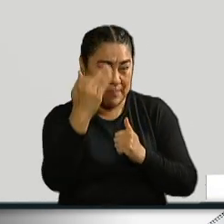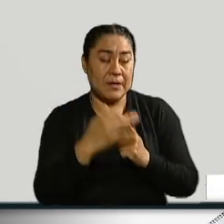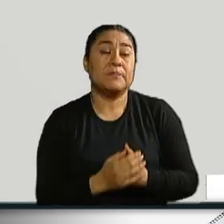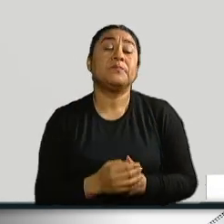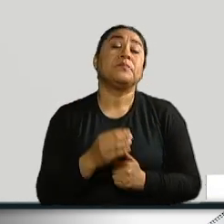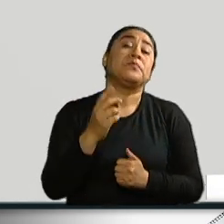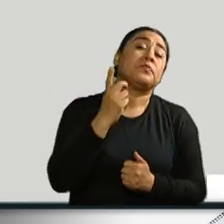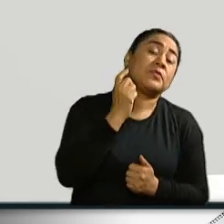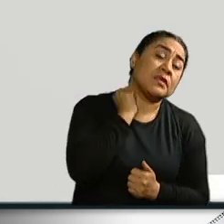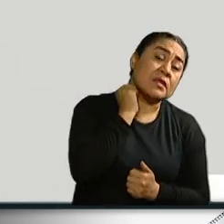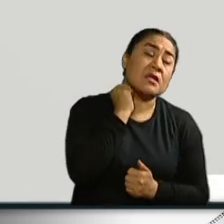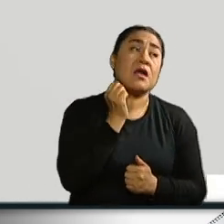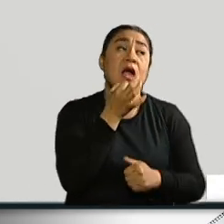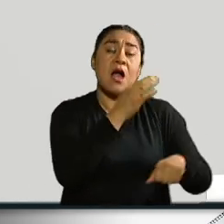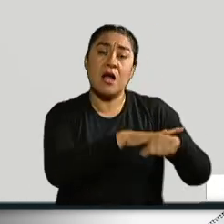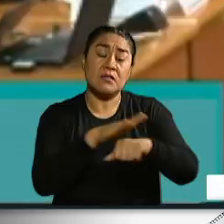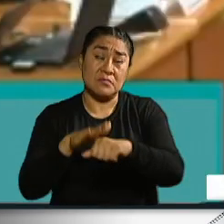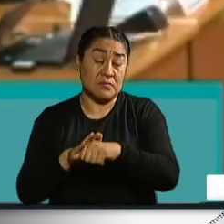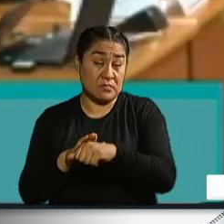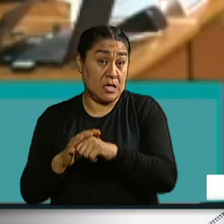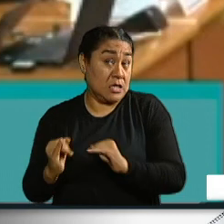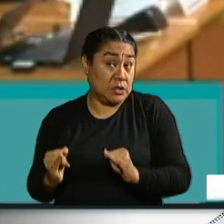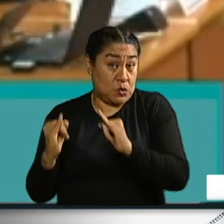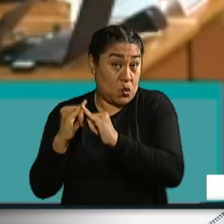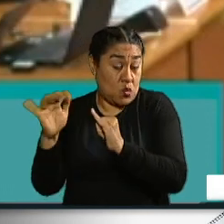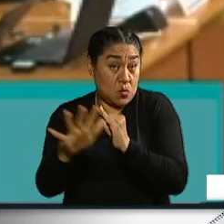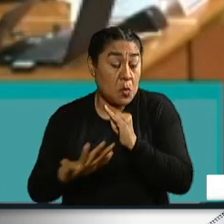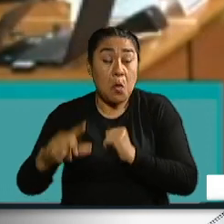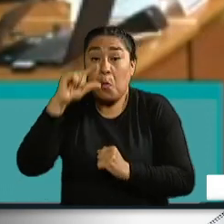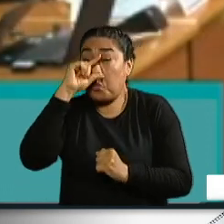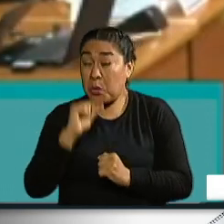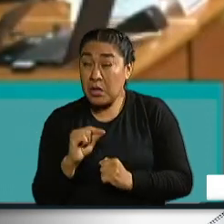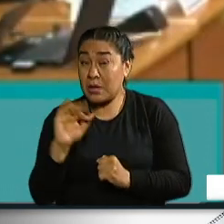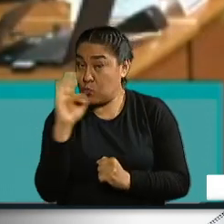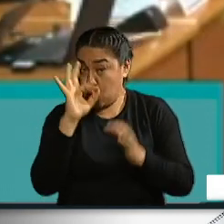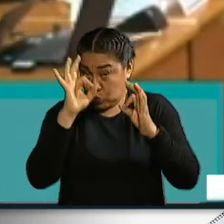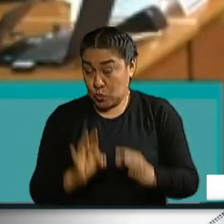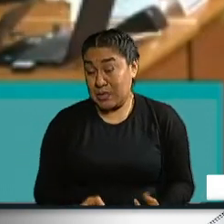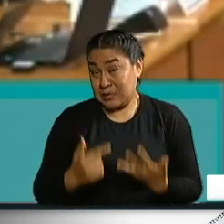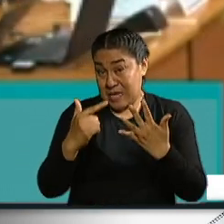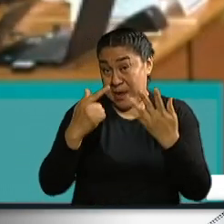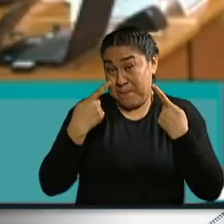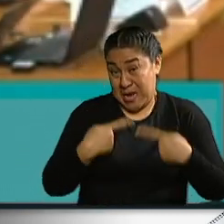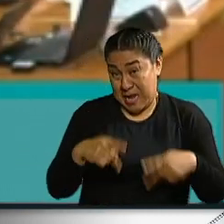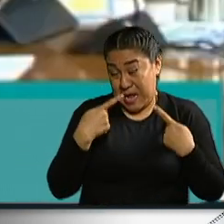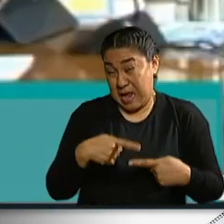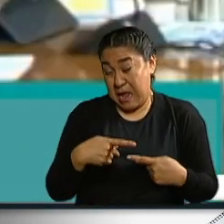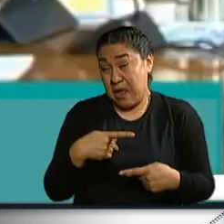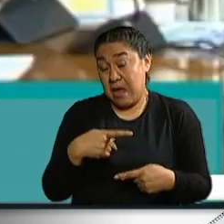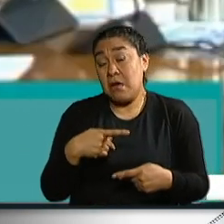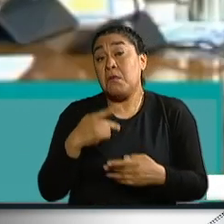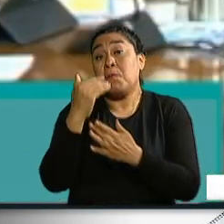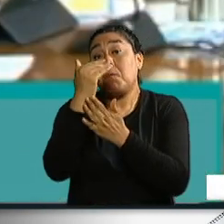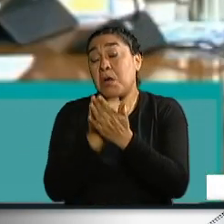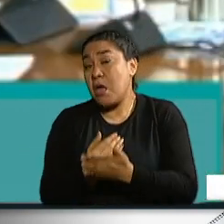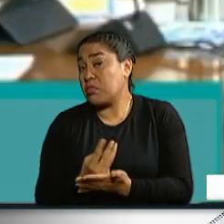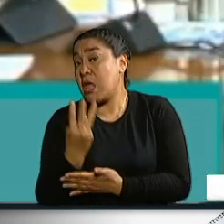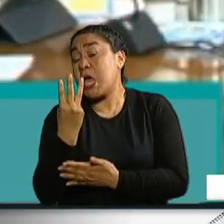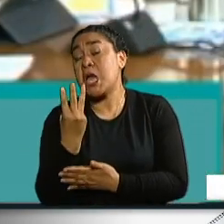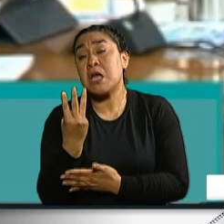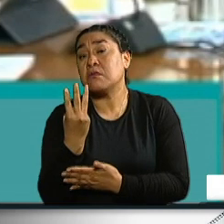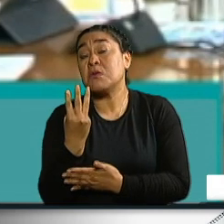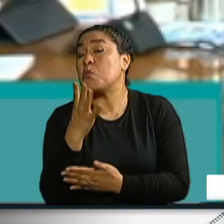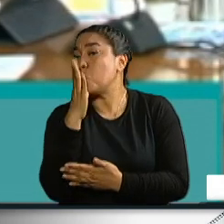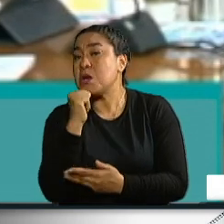los legisladores señalaron que el órgano autónomo dejaría de funcionar con tres de siete comisionadas y comisionados menos poniendo